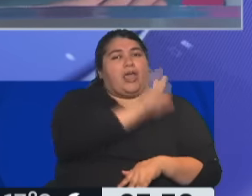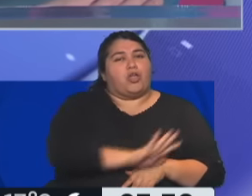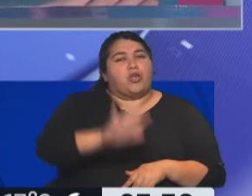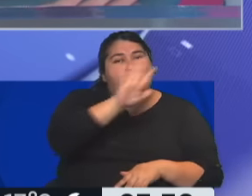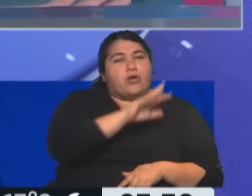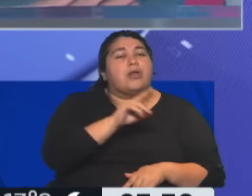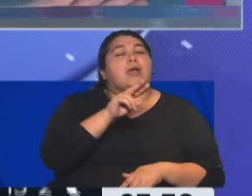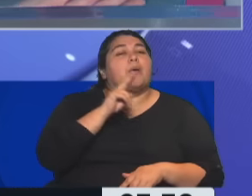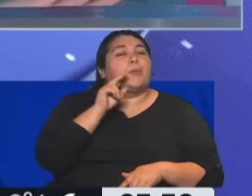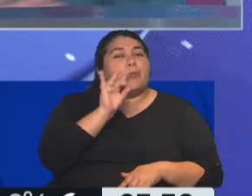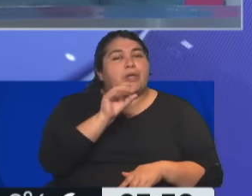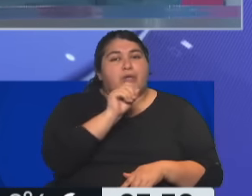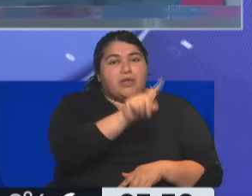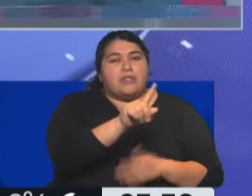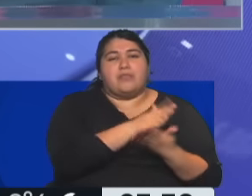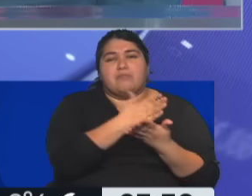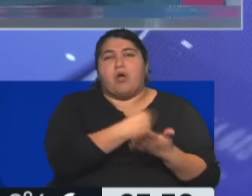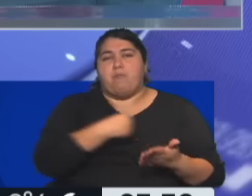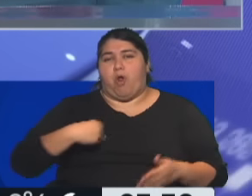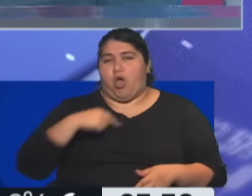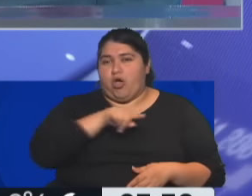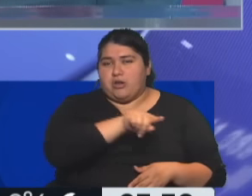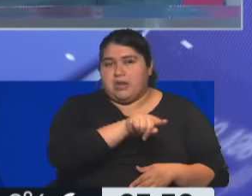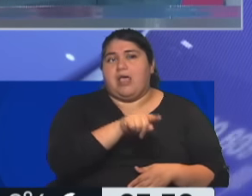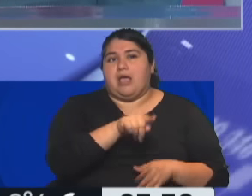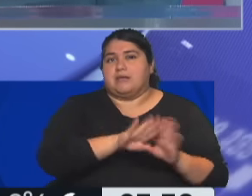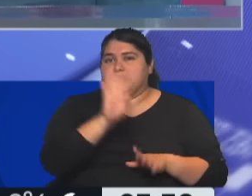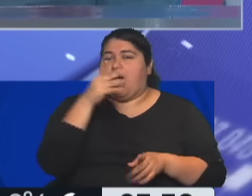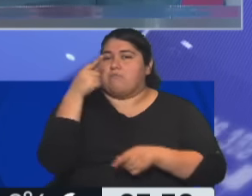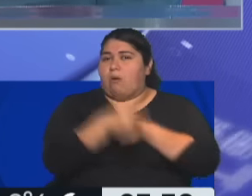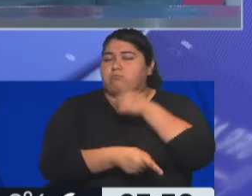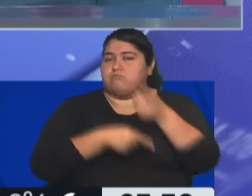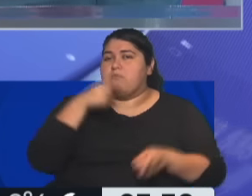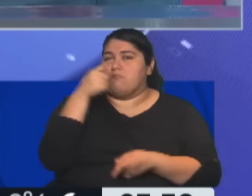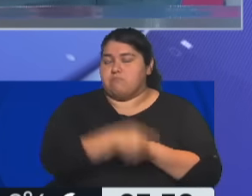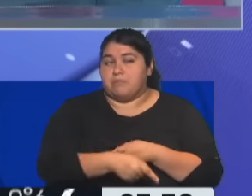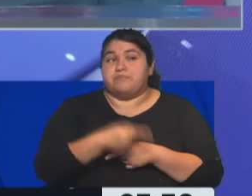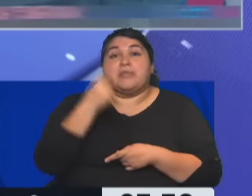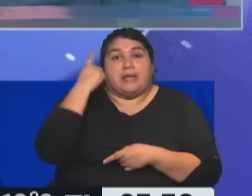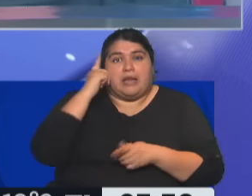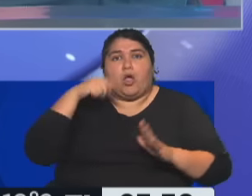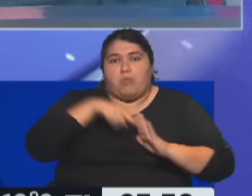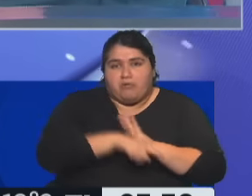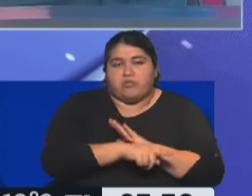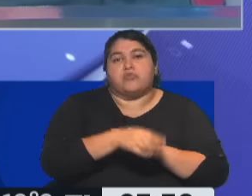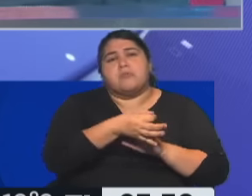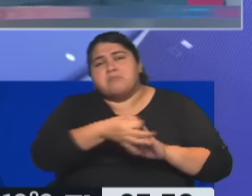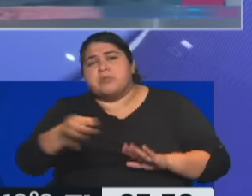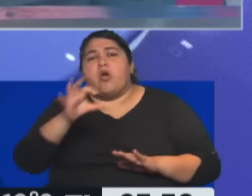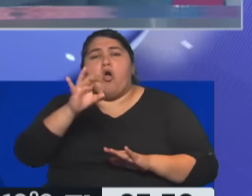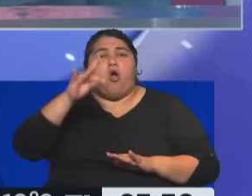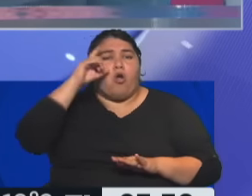Lviv, que es la zona fronteriza con Polonia. Creo que pueden llegar a avanzar y profundizar en Odessa, que es otro punto